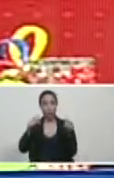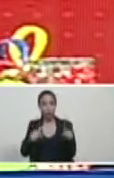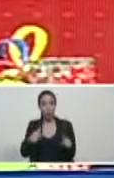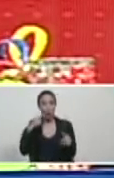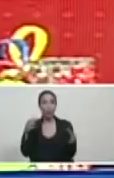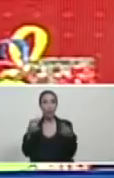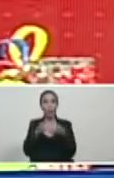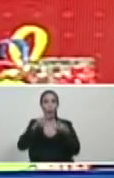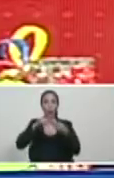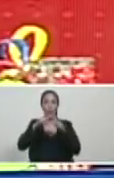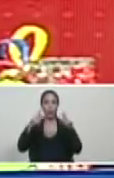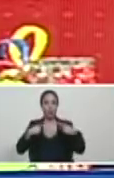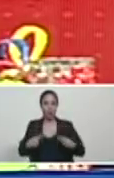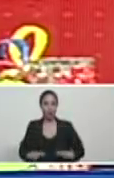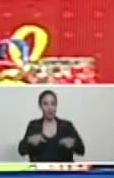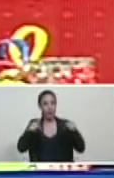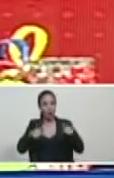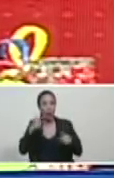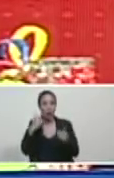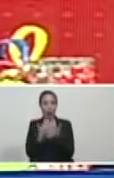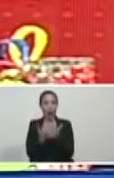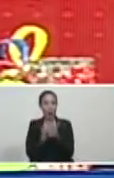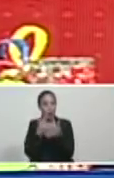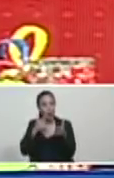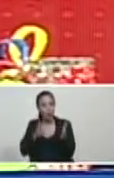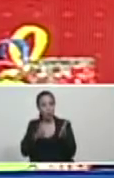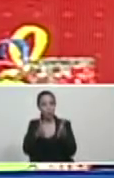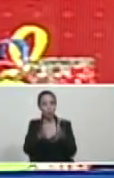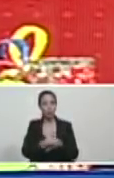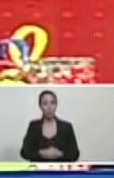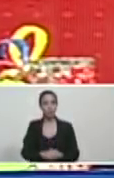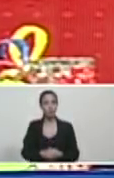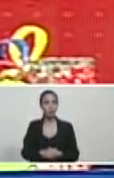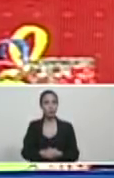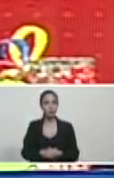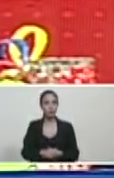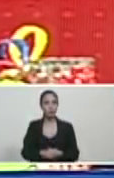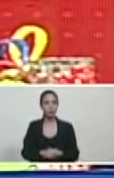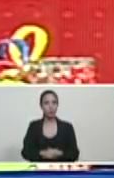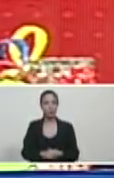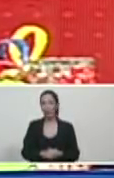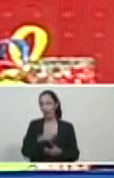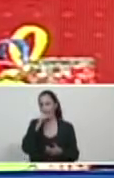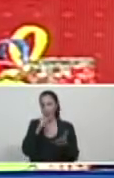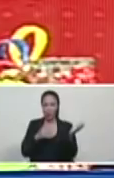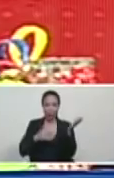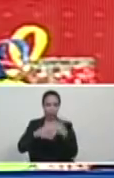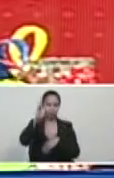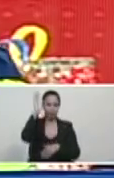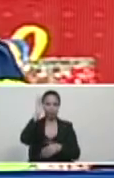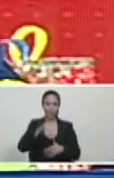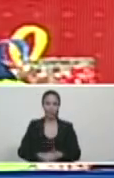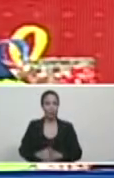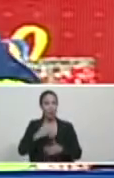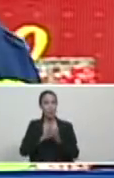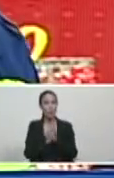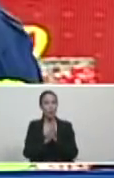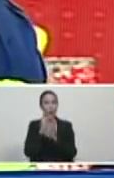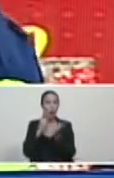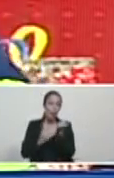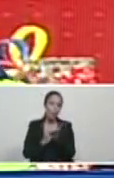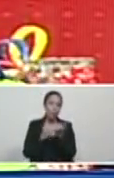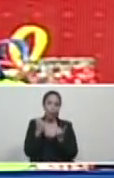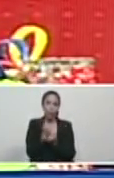movimiento por la paz y la vida ahora es que tiene camino por recorrer, ahora es que tiene años por cumplir. Pido todo el apoyo para